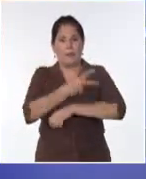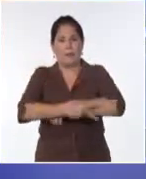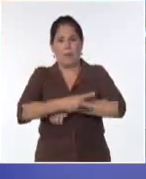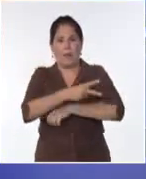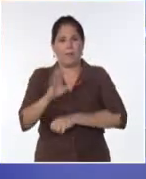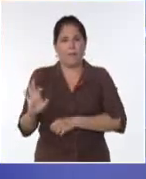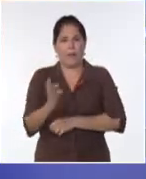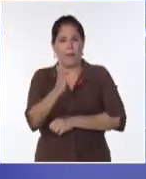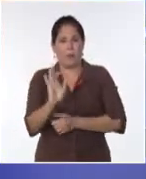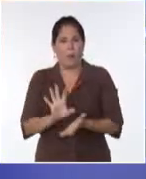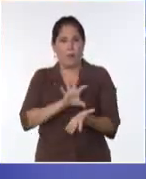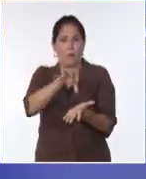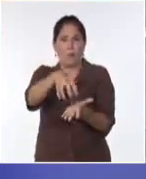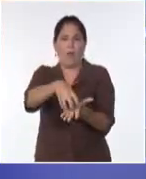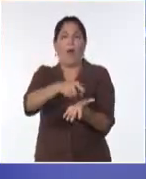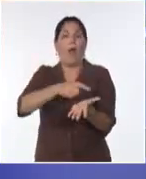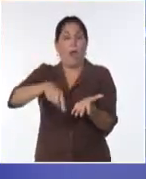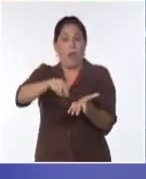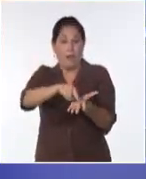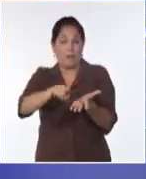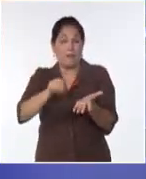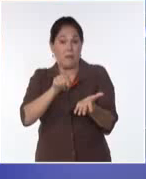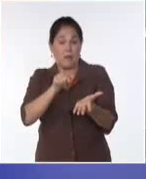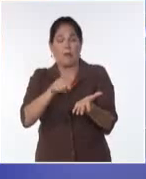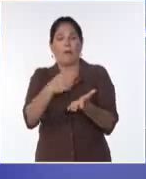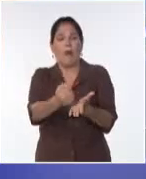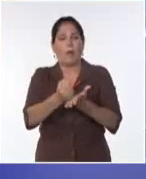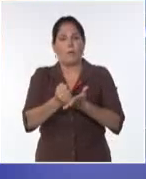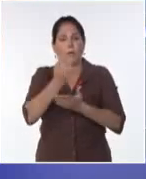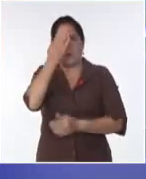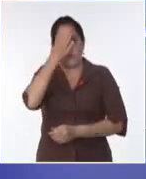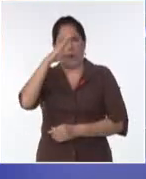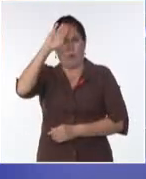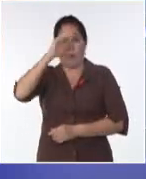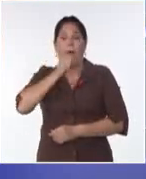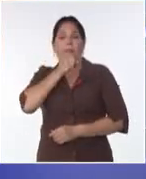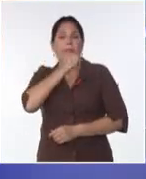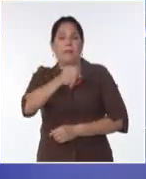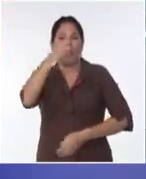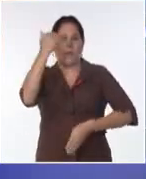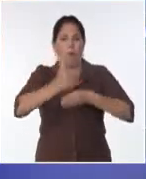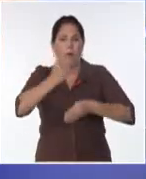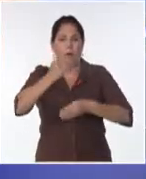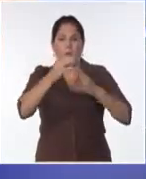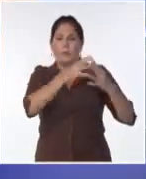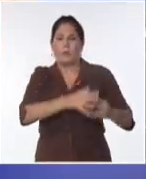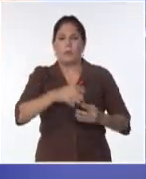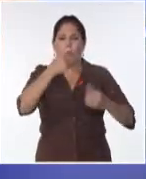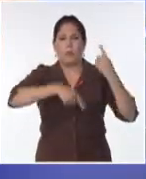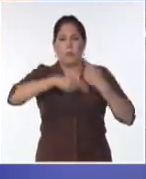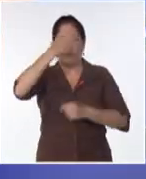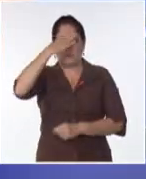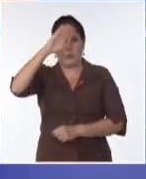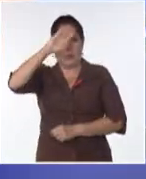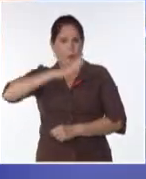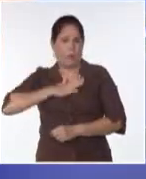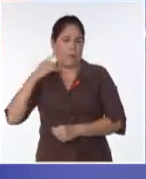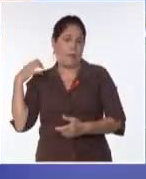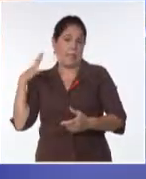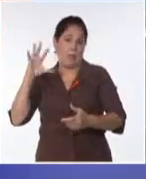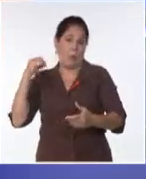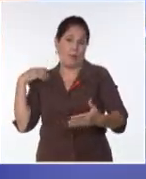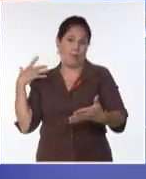la localidad del País Vasco francés su solidaridad con Cuba y denunciaron el bloqueo que le impone Estados Unidos desde hace más de